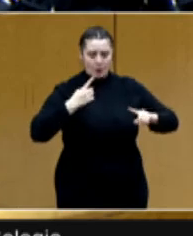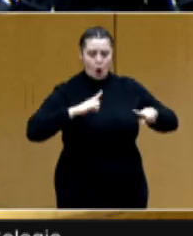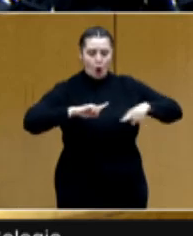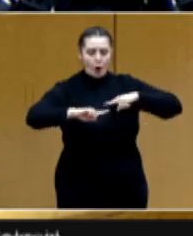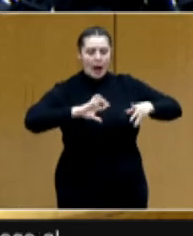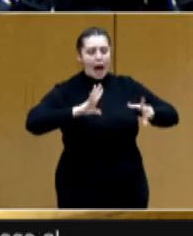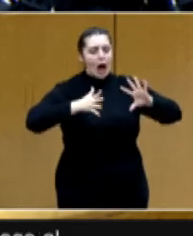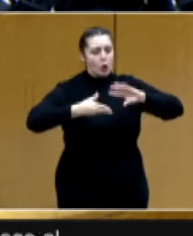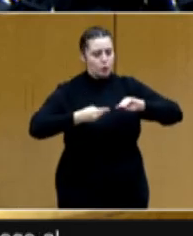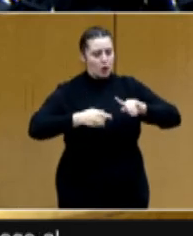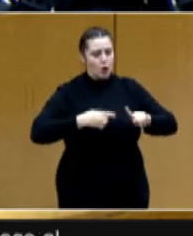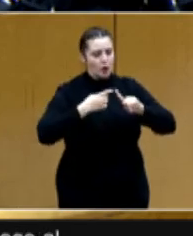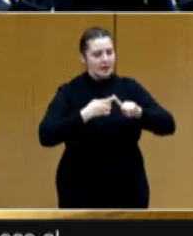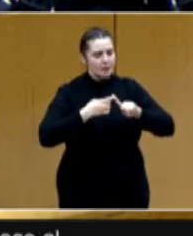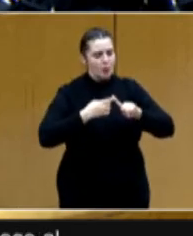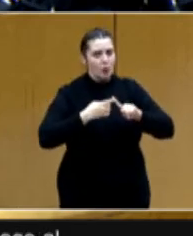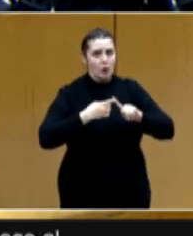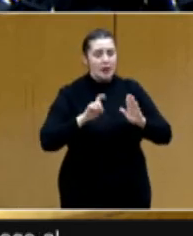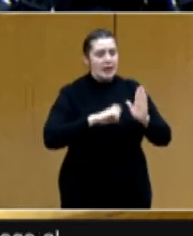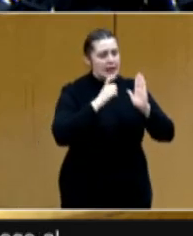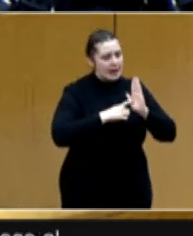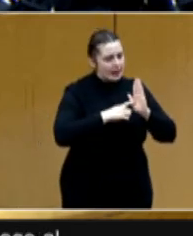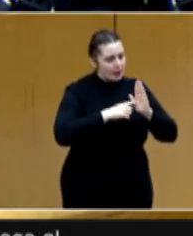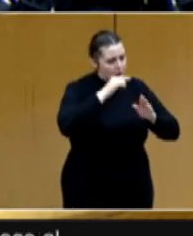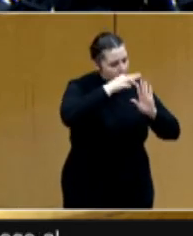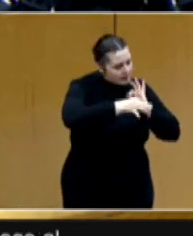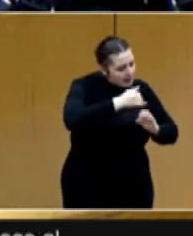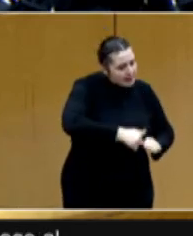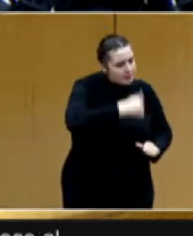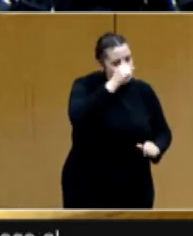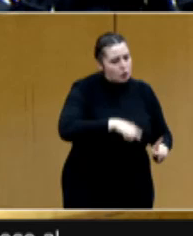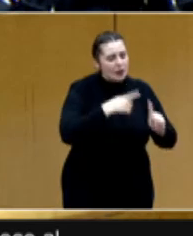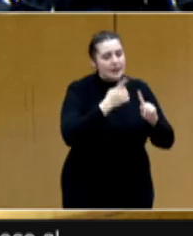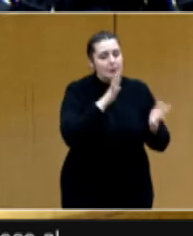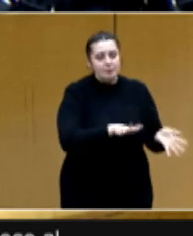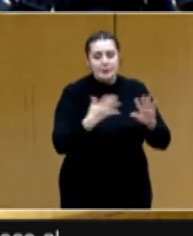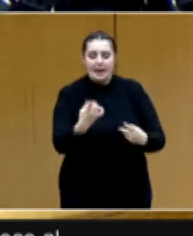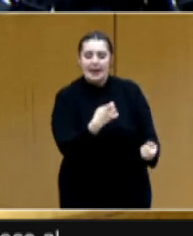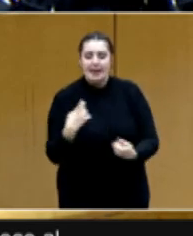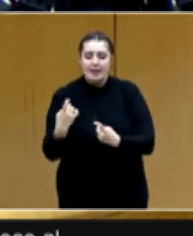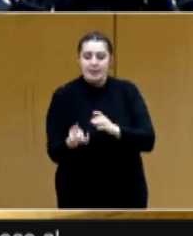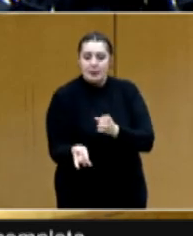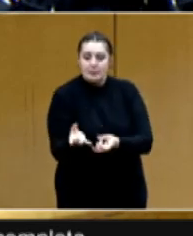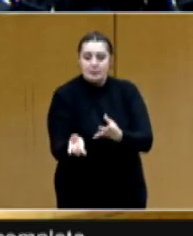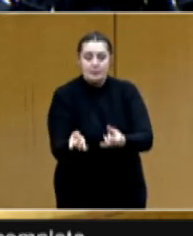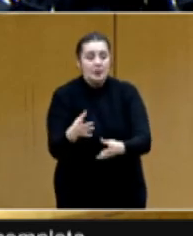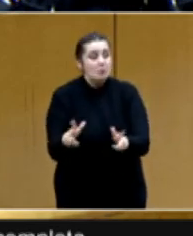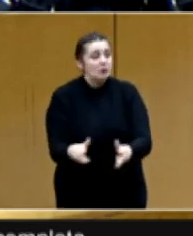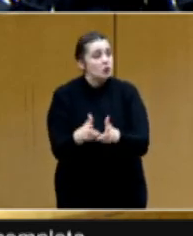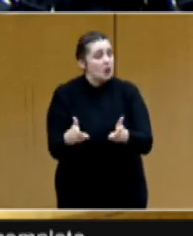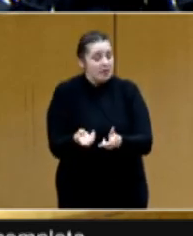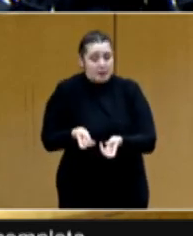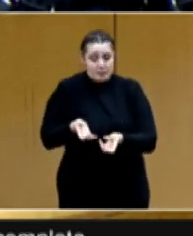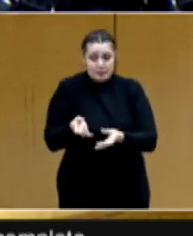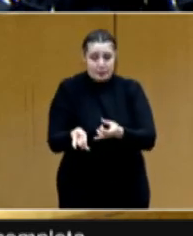una revisión más completa de La Ley con la finalidad de dar respuesta a las necesidades emergentes de una sociedad que aunque